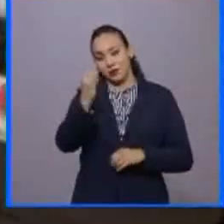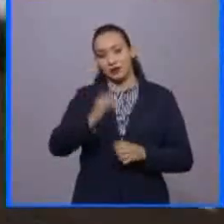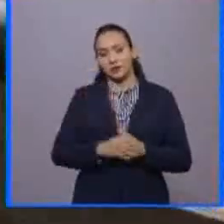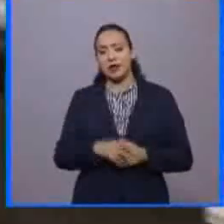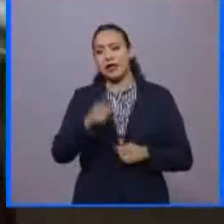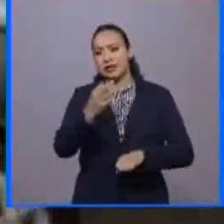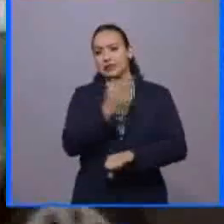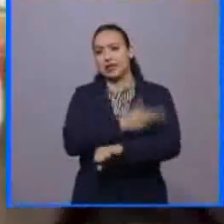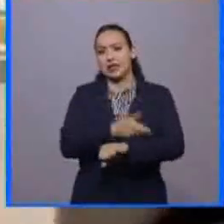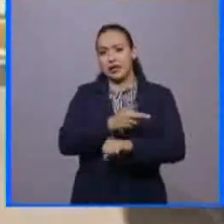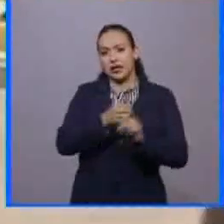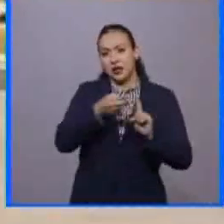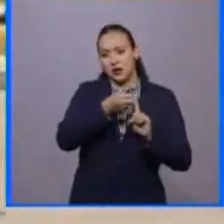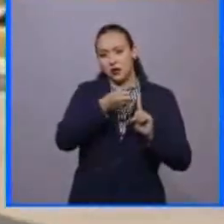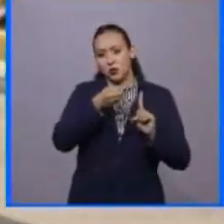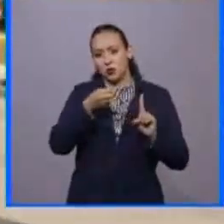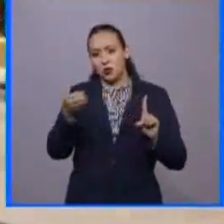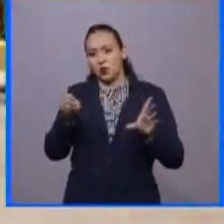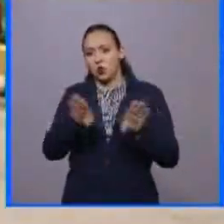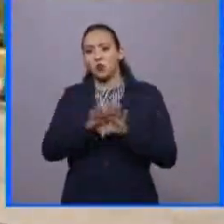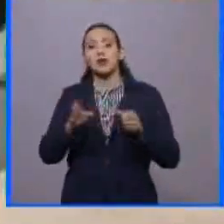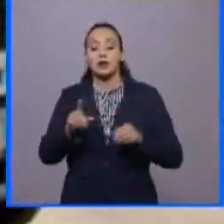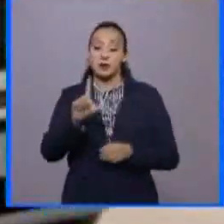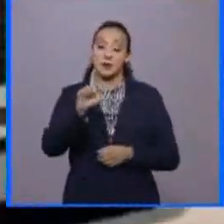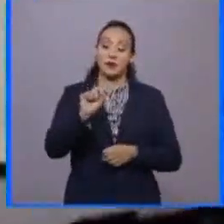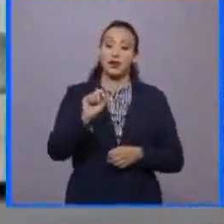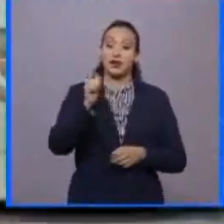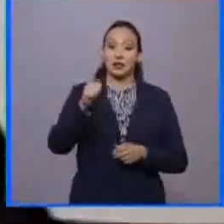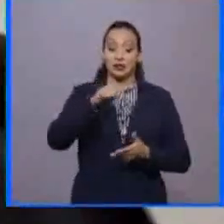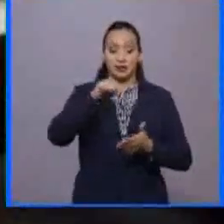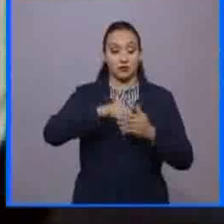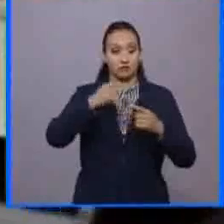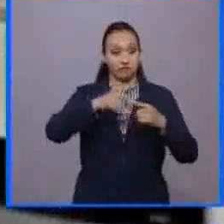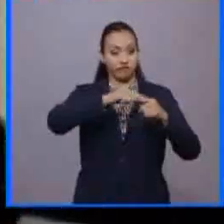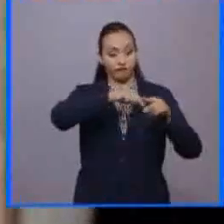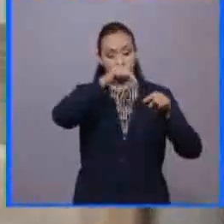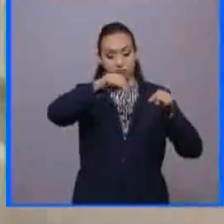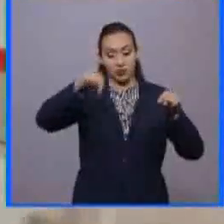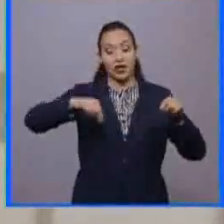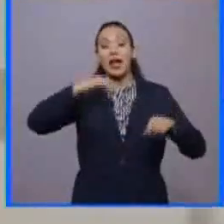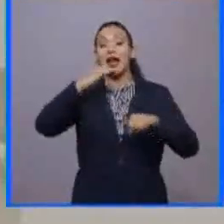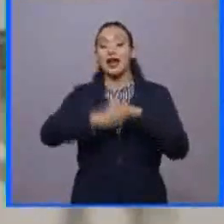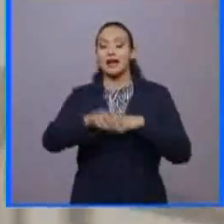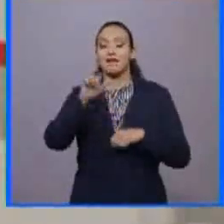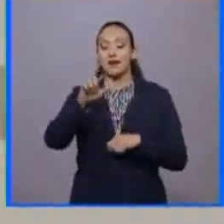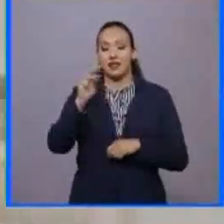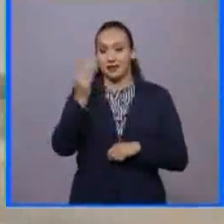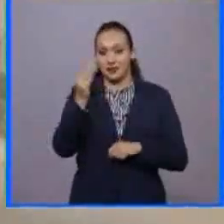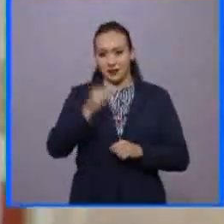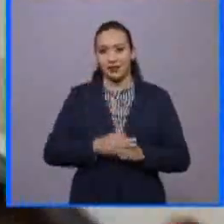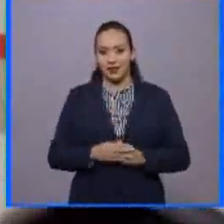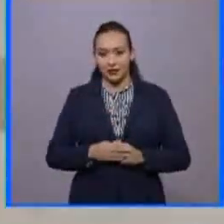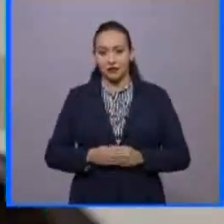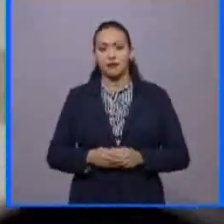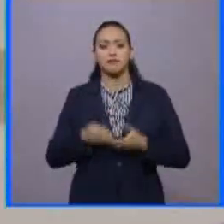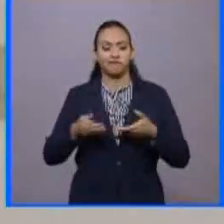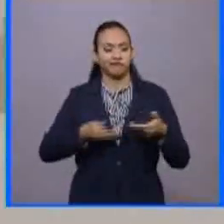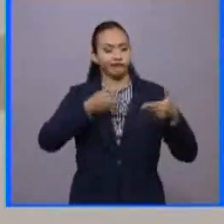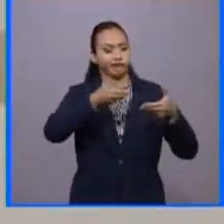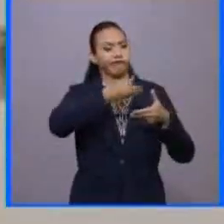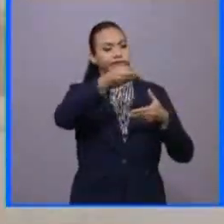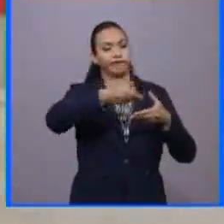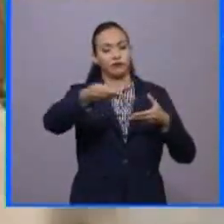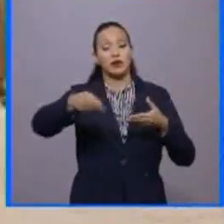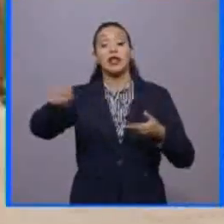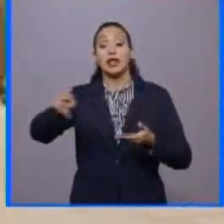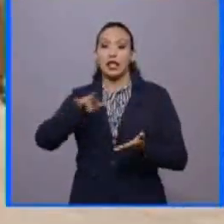El proceso de distribución se realizará en 26 rutas y concluirá el próximo 17 de mayo, para lo cual se contará con